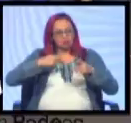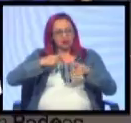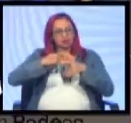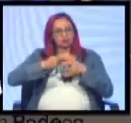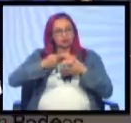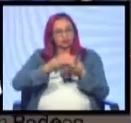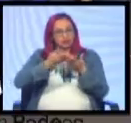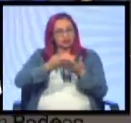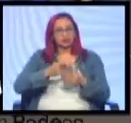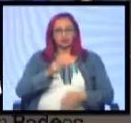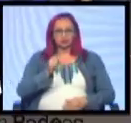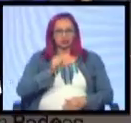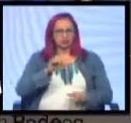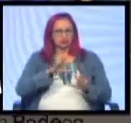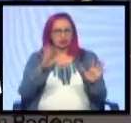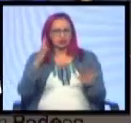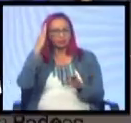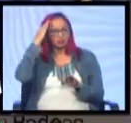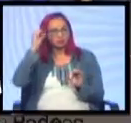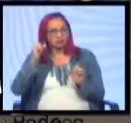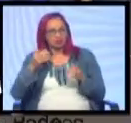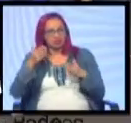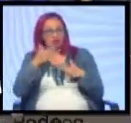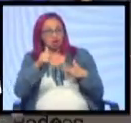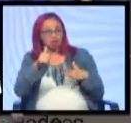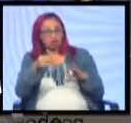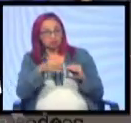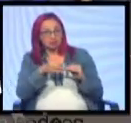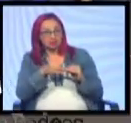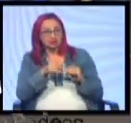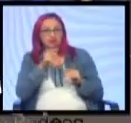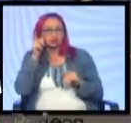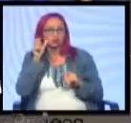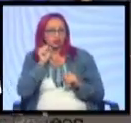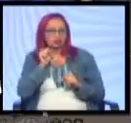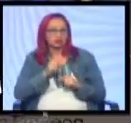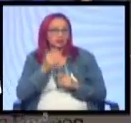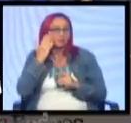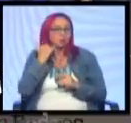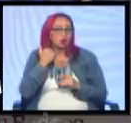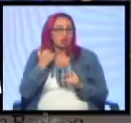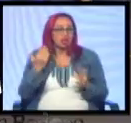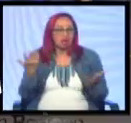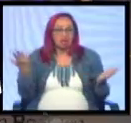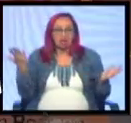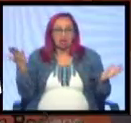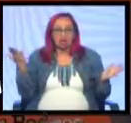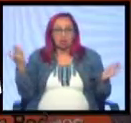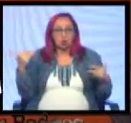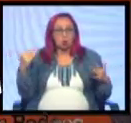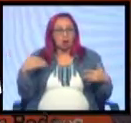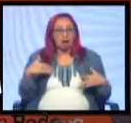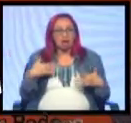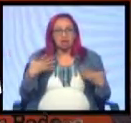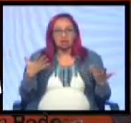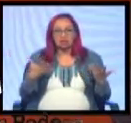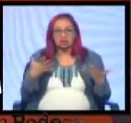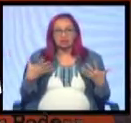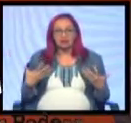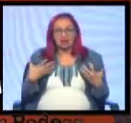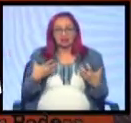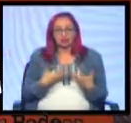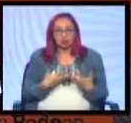ofrecen. Claro que sí. Porque ¿se pueden dar ese lujo y otros más? Por supuesto que sí, porque no hay esa